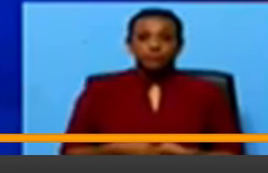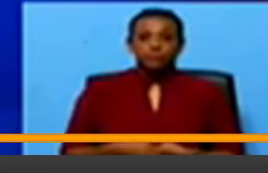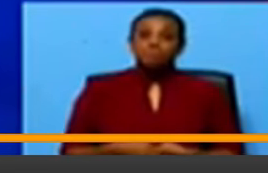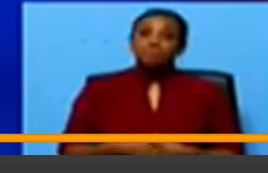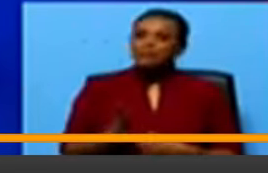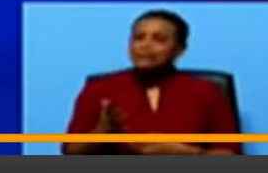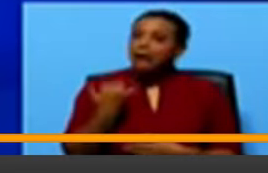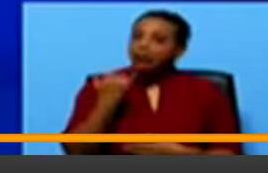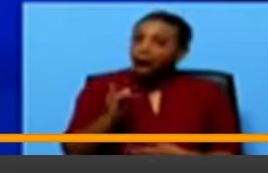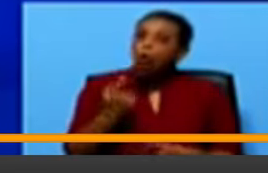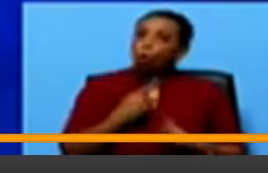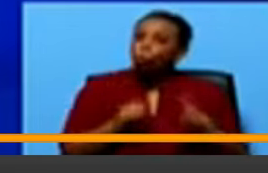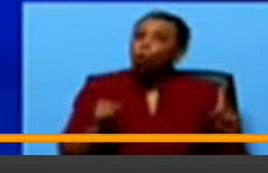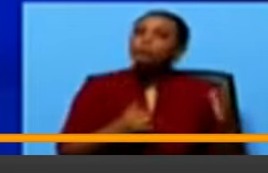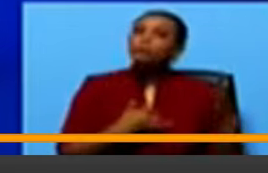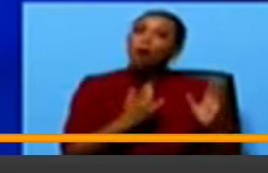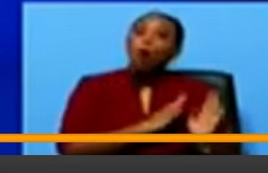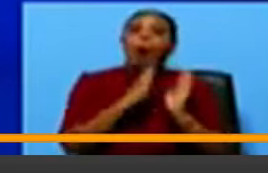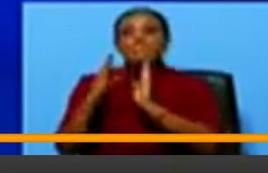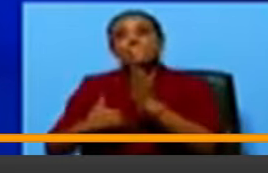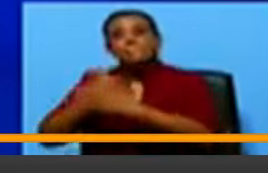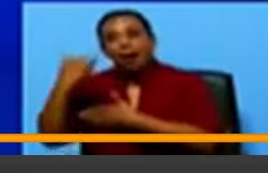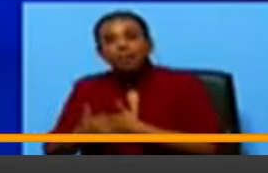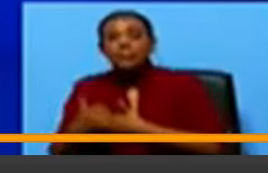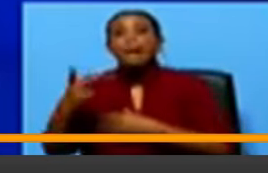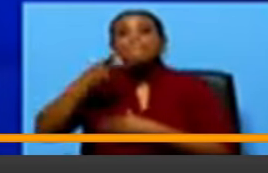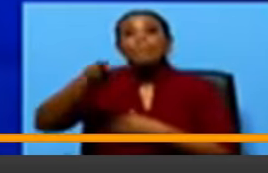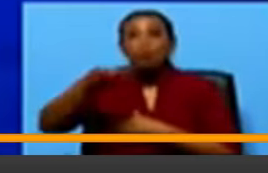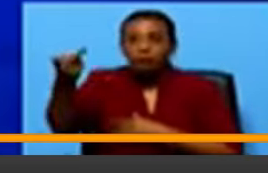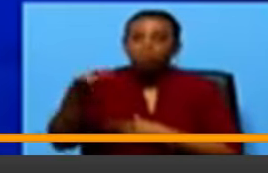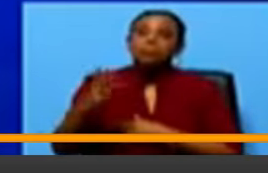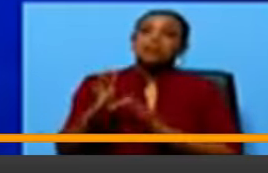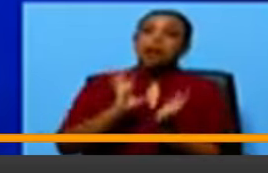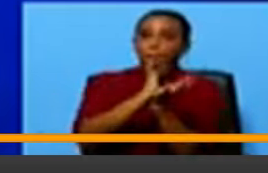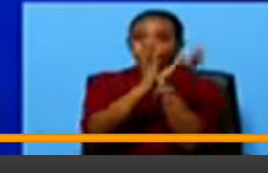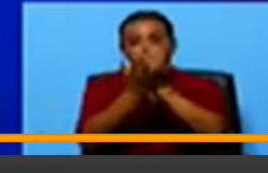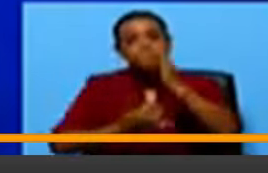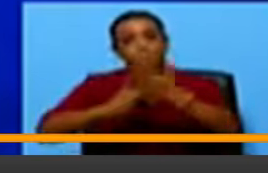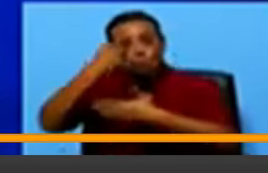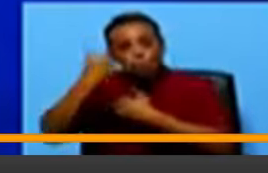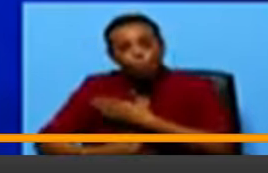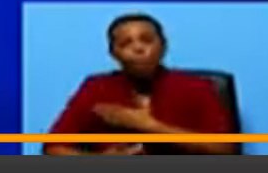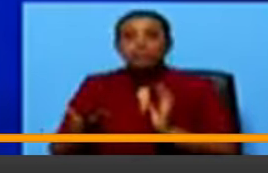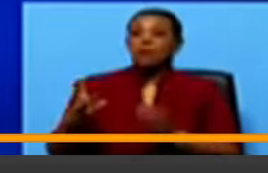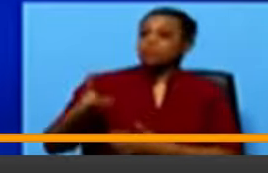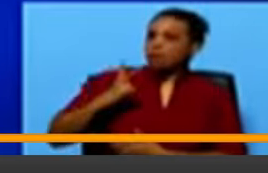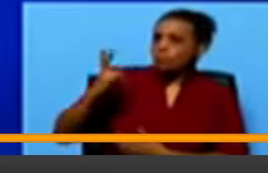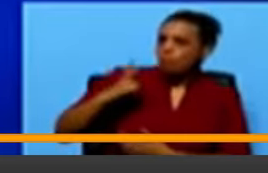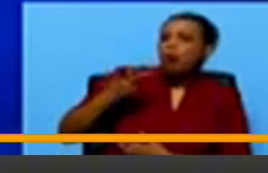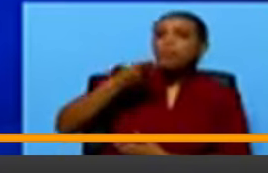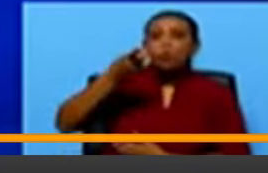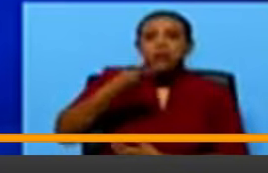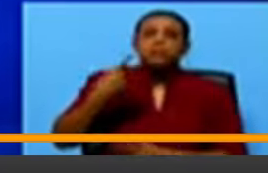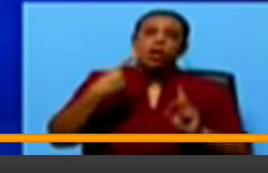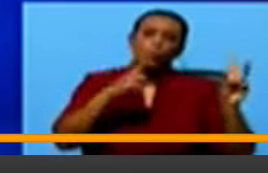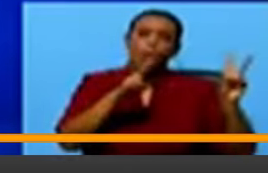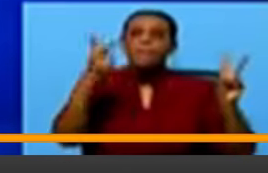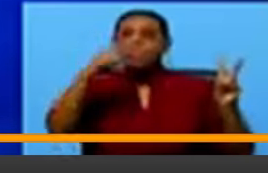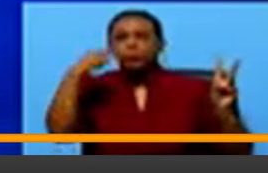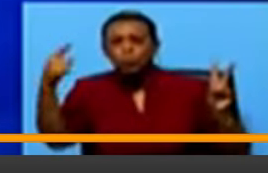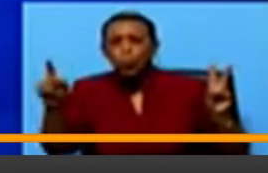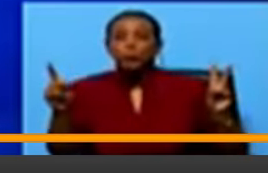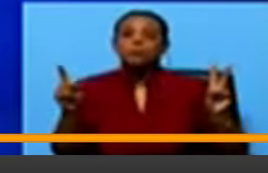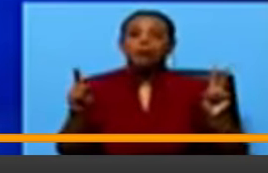Siempre tenemos otra agenda, que es la agenda política, geopolítica, diplomática. Y ahí